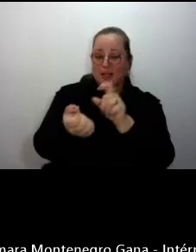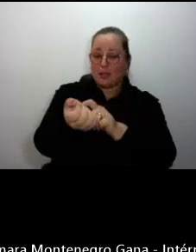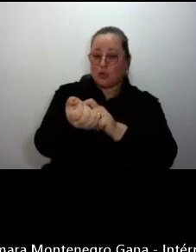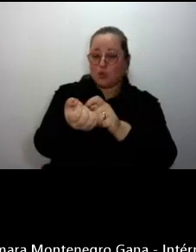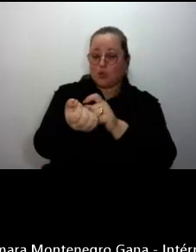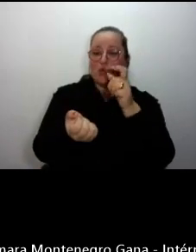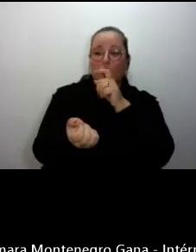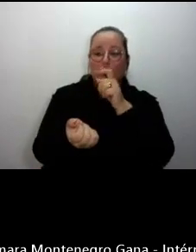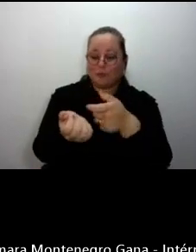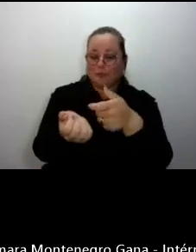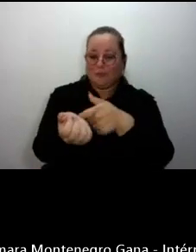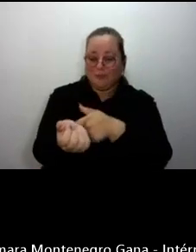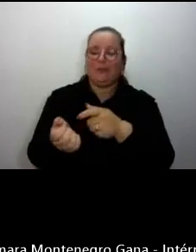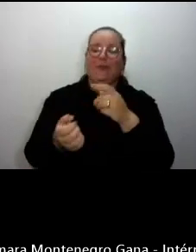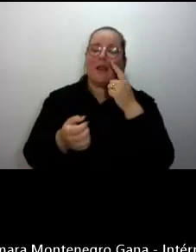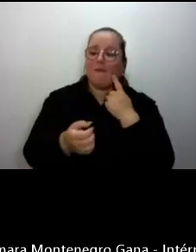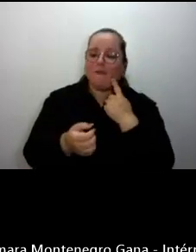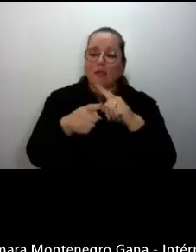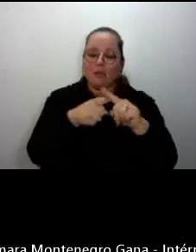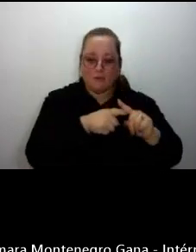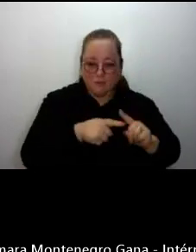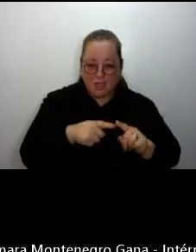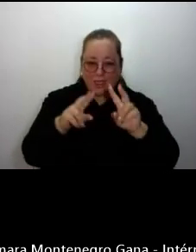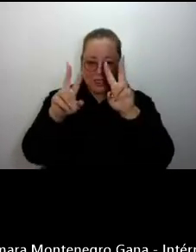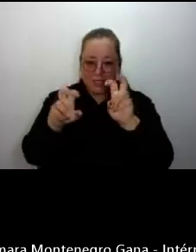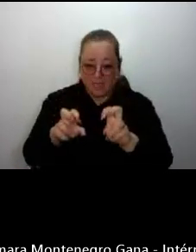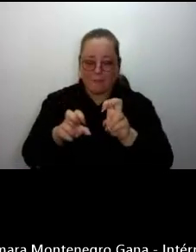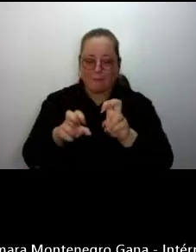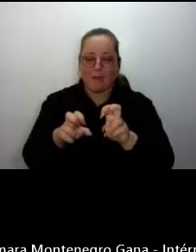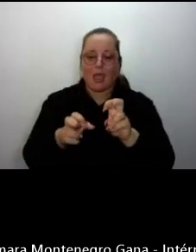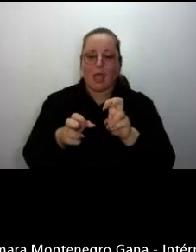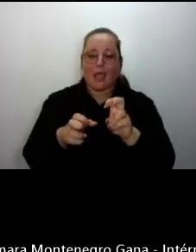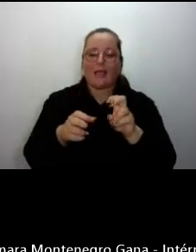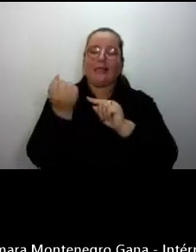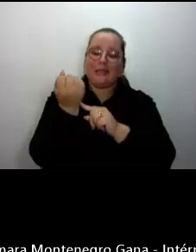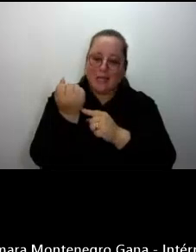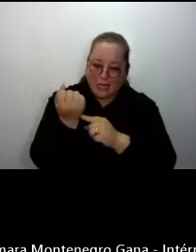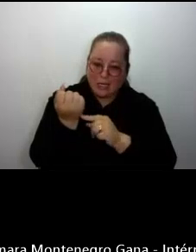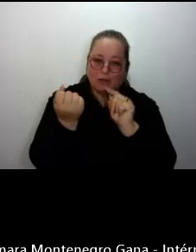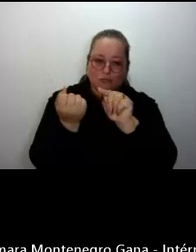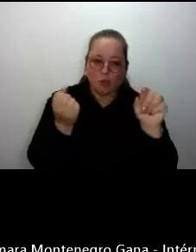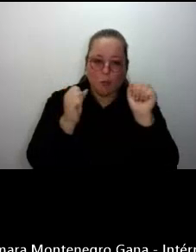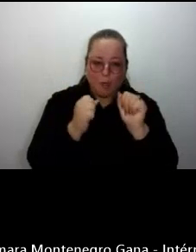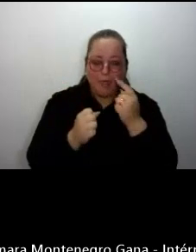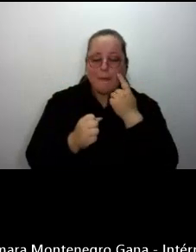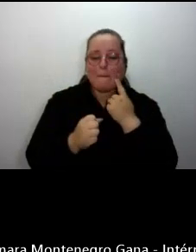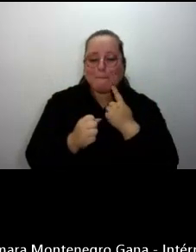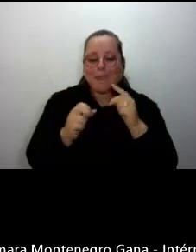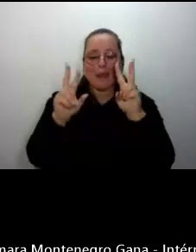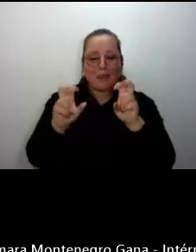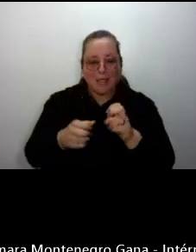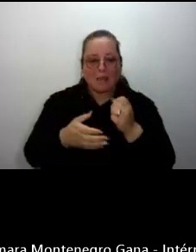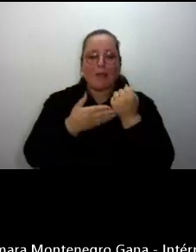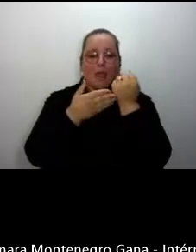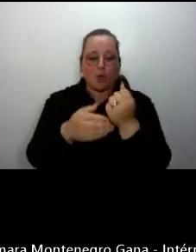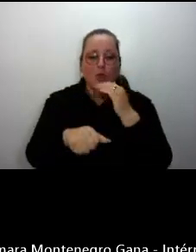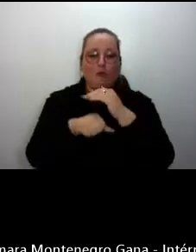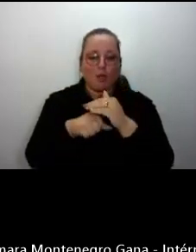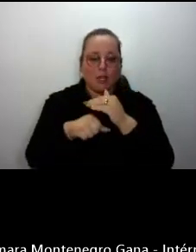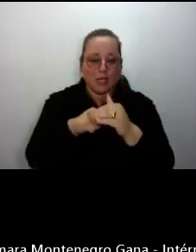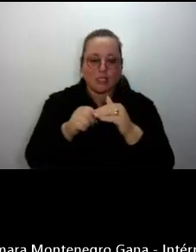acciones que pueden realizar hoy en día los asistentes técnicos que sean favorables, ¿cierto?, para la protección de las